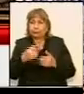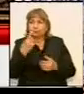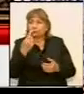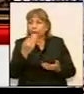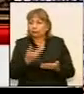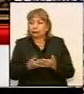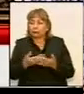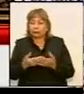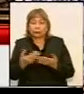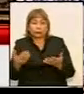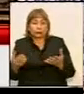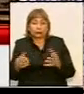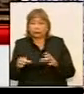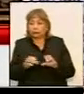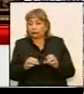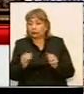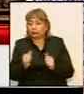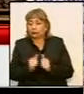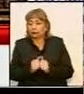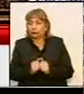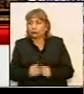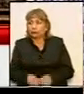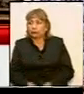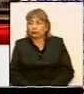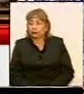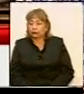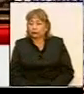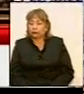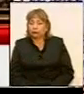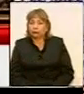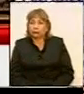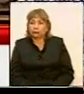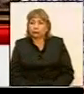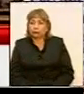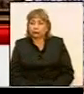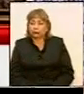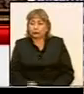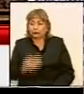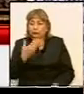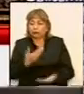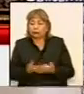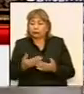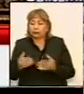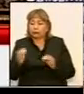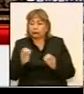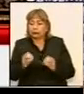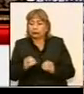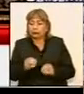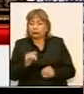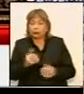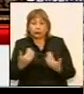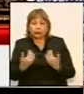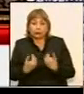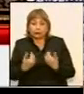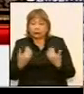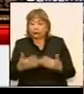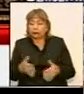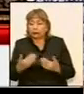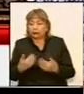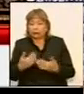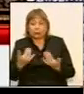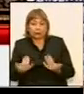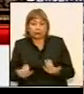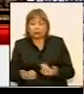de las industrias que ganó tracción a partir de la demanda y oferta, en realidad, minera, ¿ya? Y hoy ya tiene una